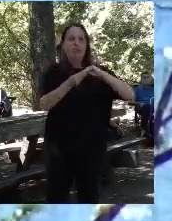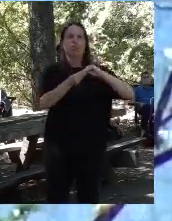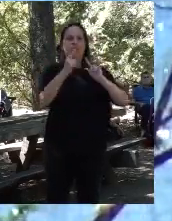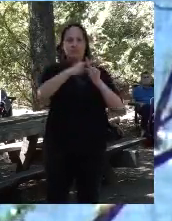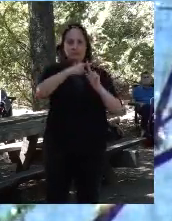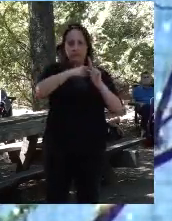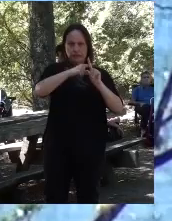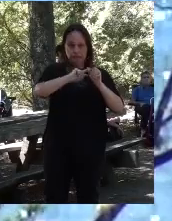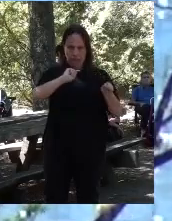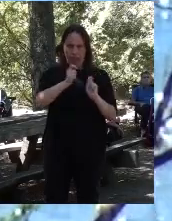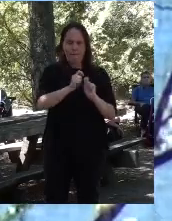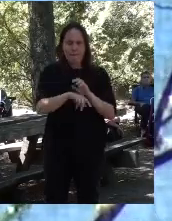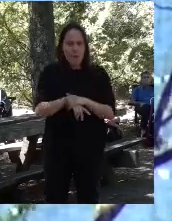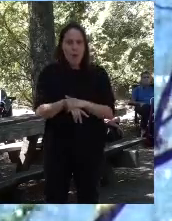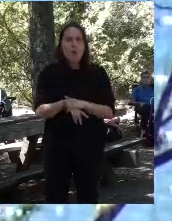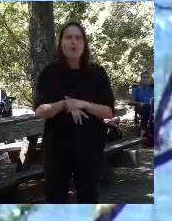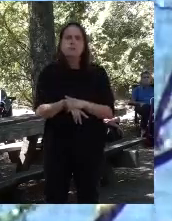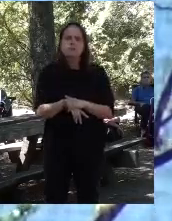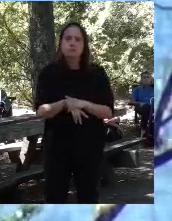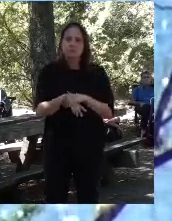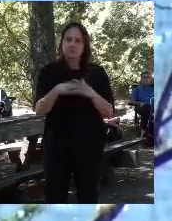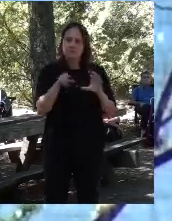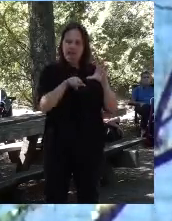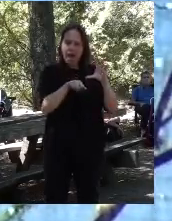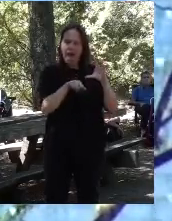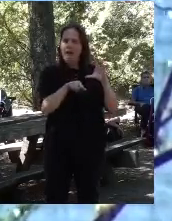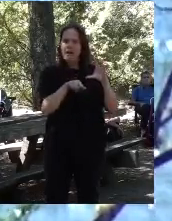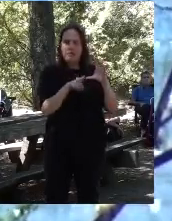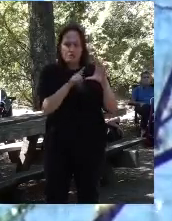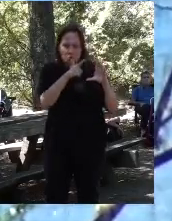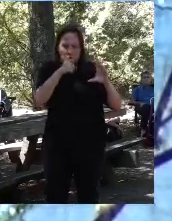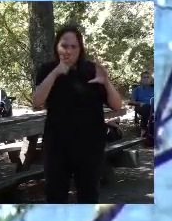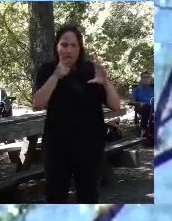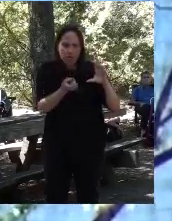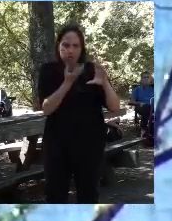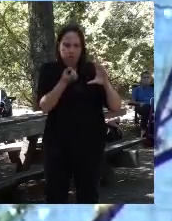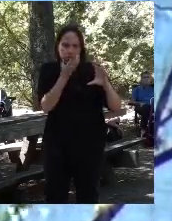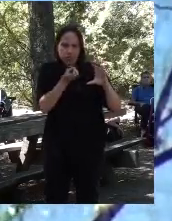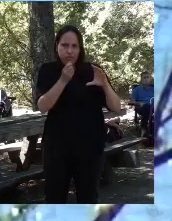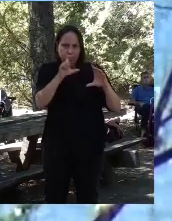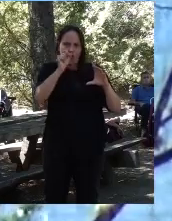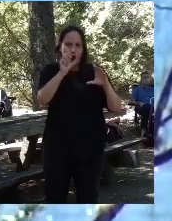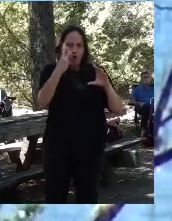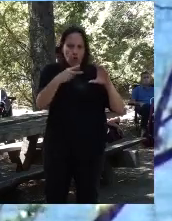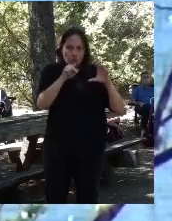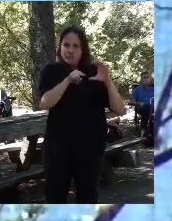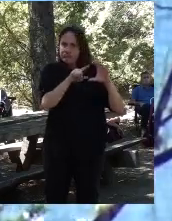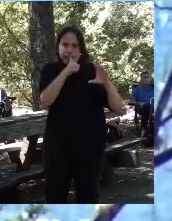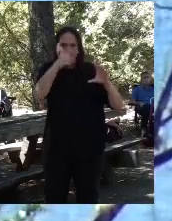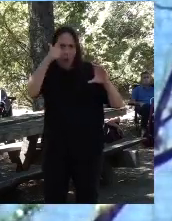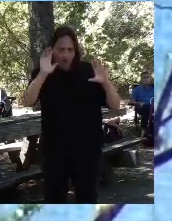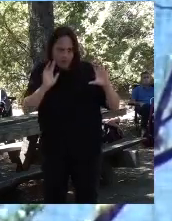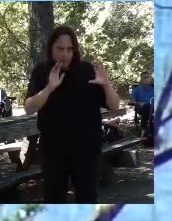Si bien la Antártida no es un lugar donde se produzcan grandes emisiones de dióxido de carbono,